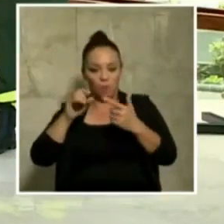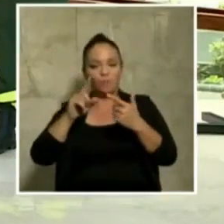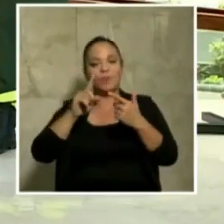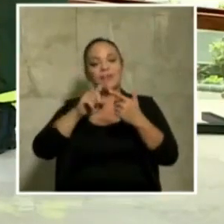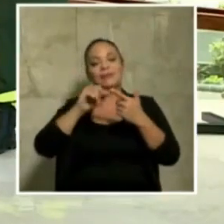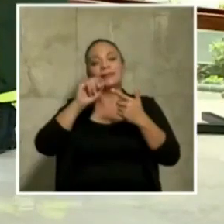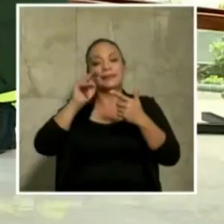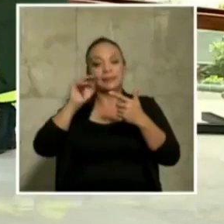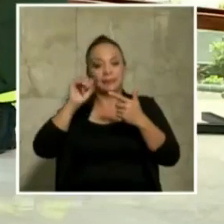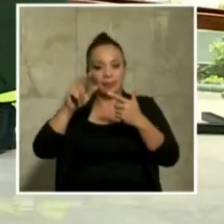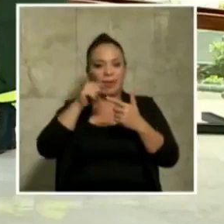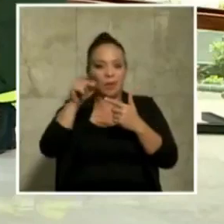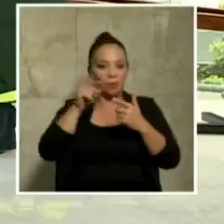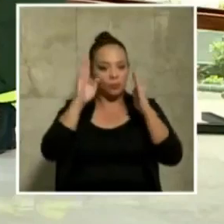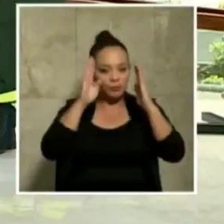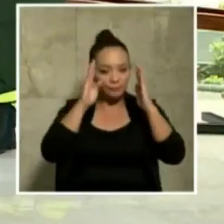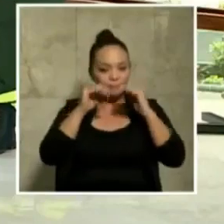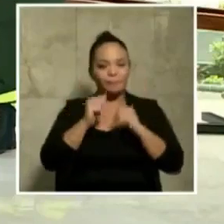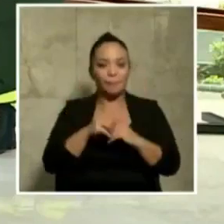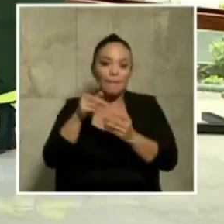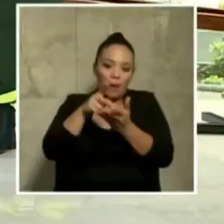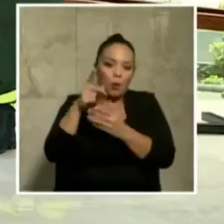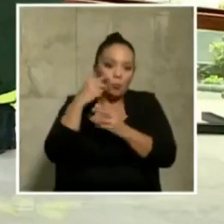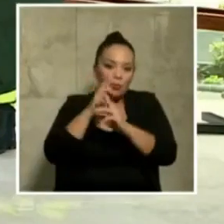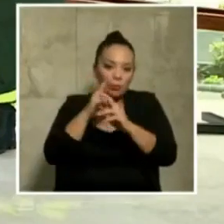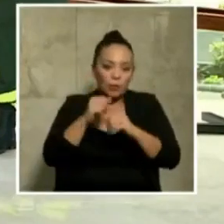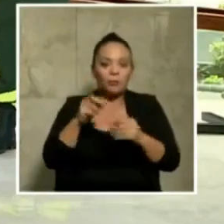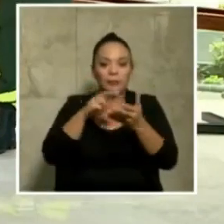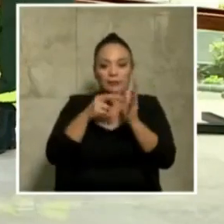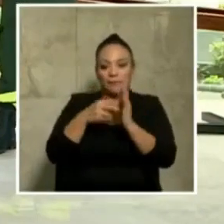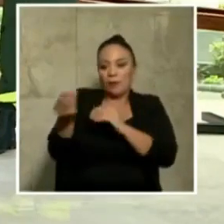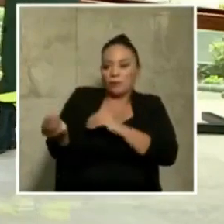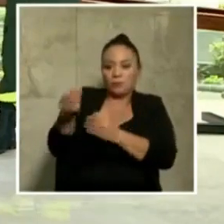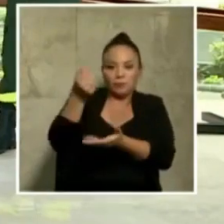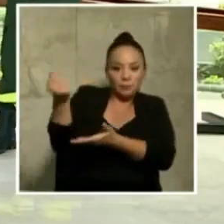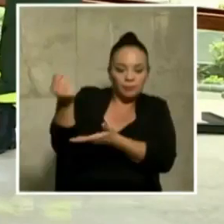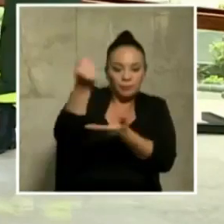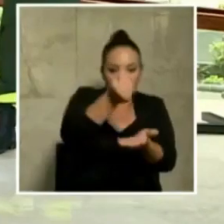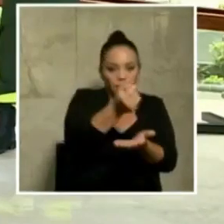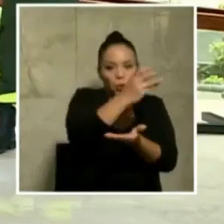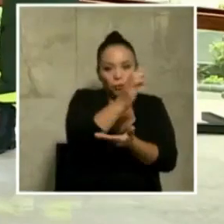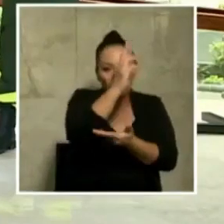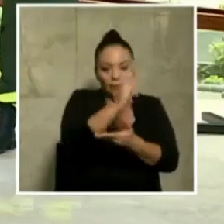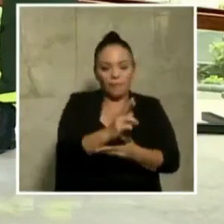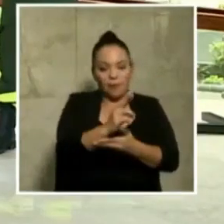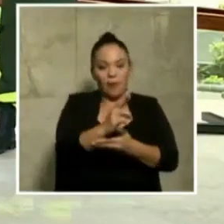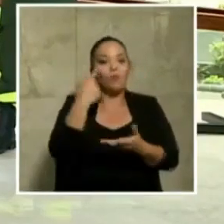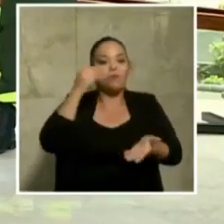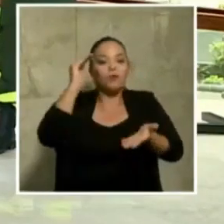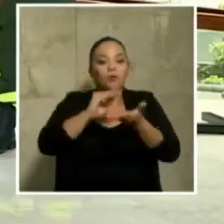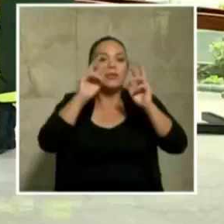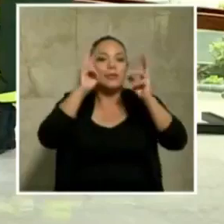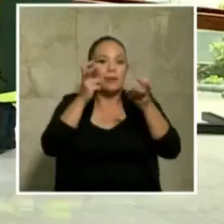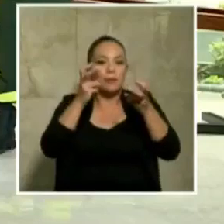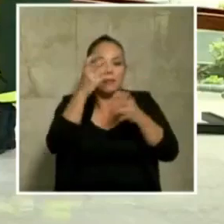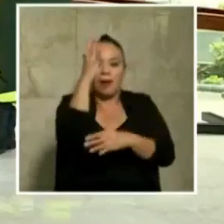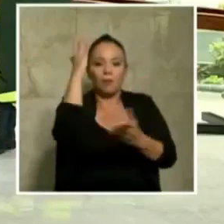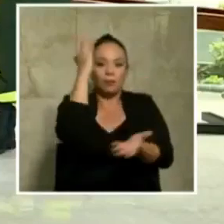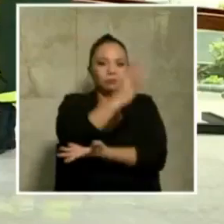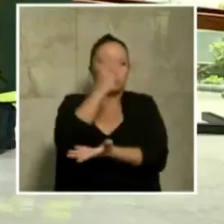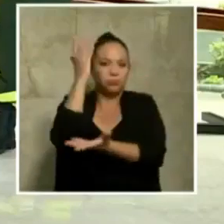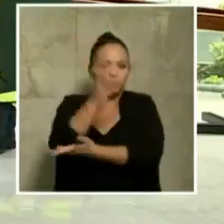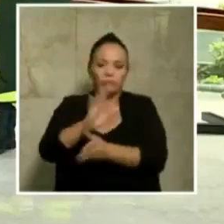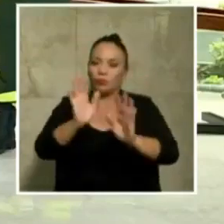por resultados, le están pagando a Costa Rica por los resultados de reducir la deforestación. Pero la plata la